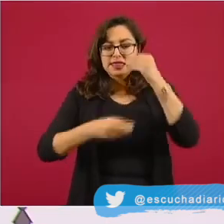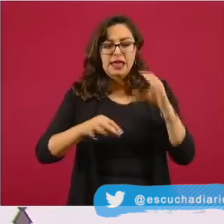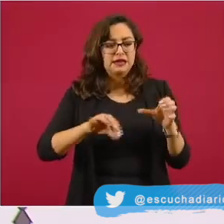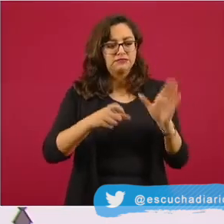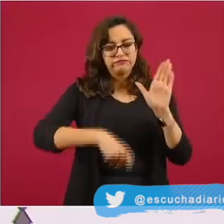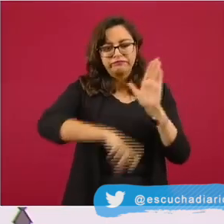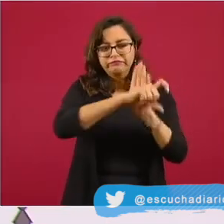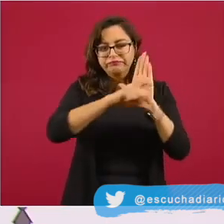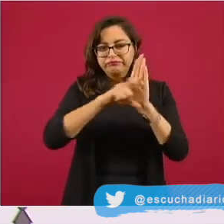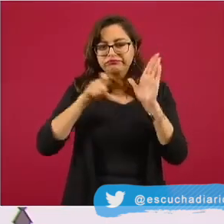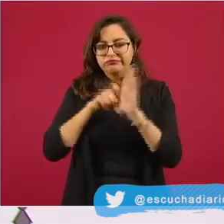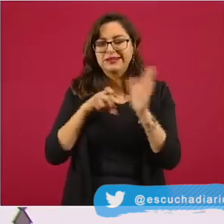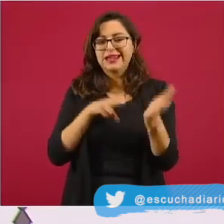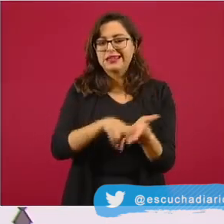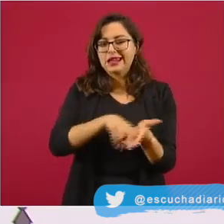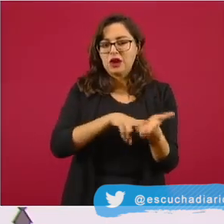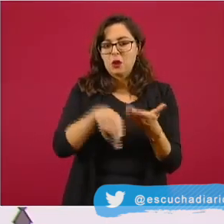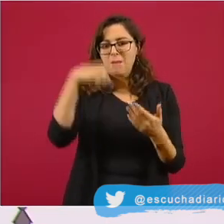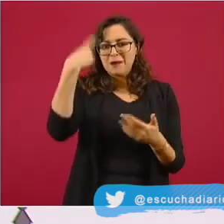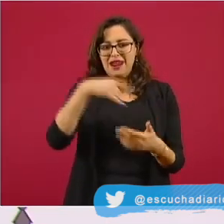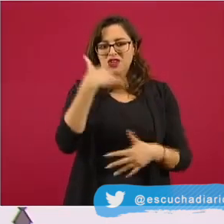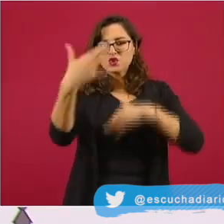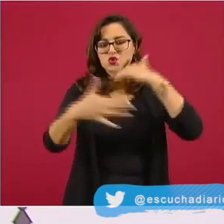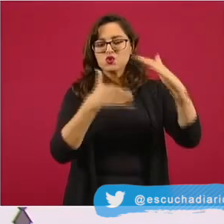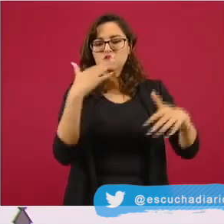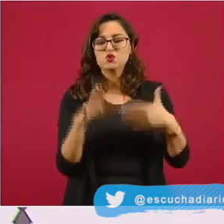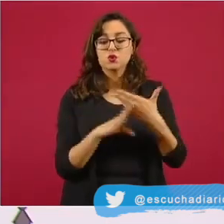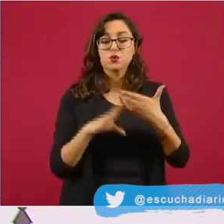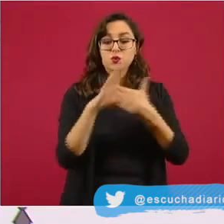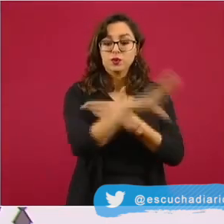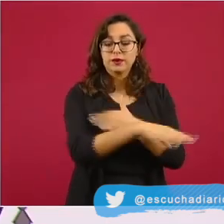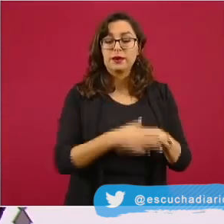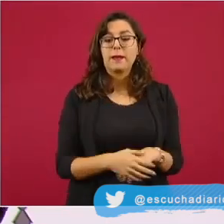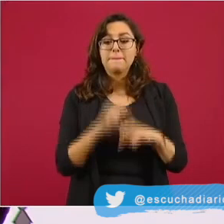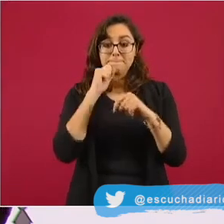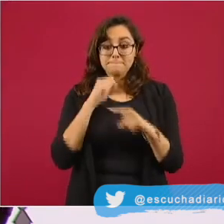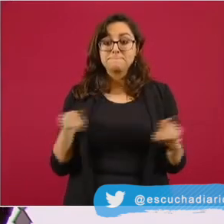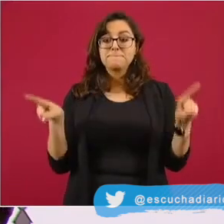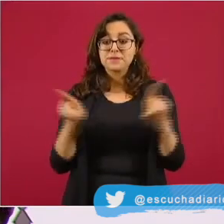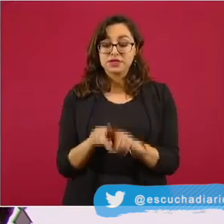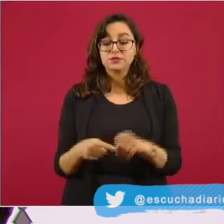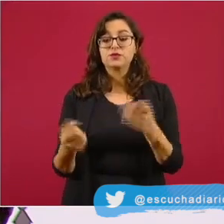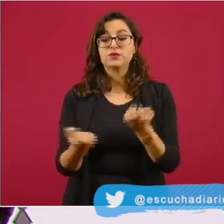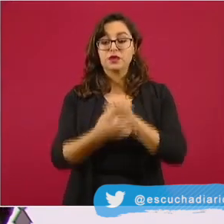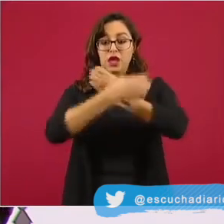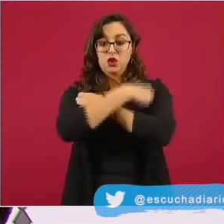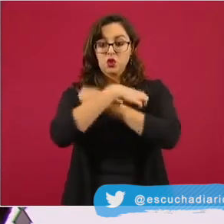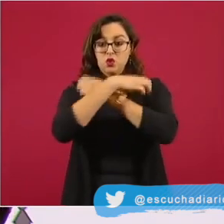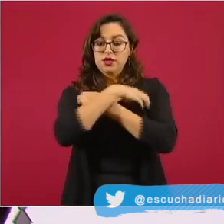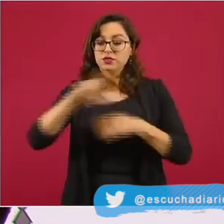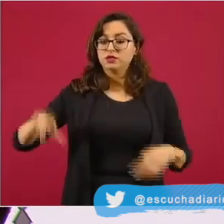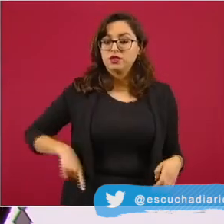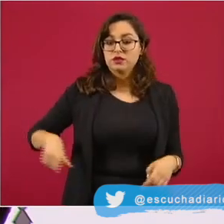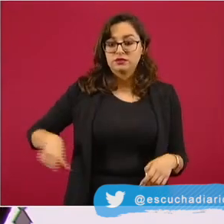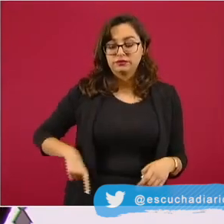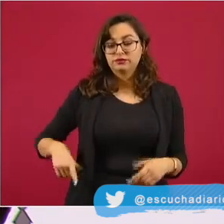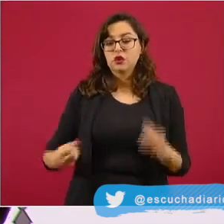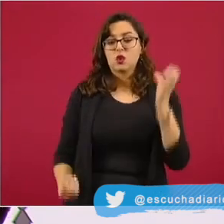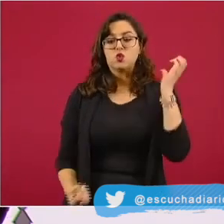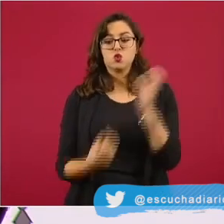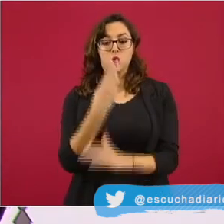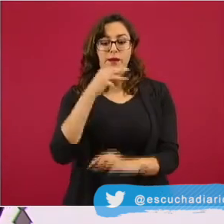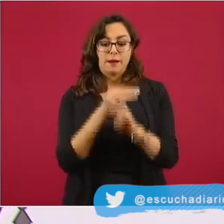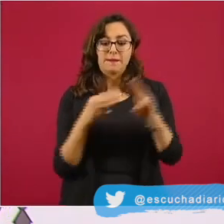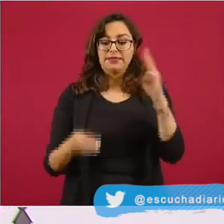productos chatarra. Se incorporó a la enseñanza pública la nueva materia Vida Saludable y